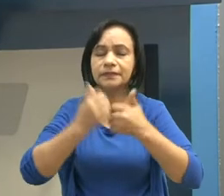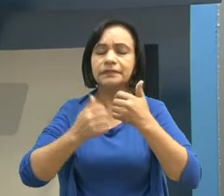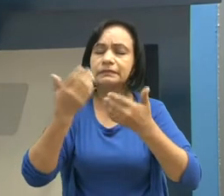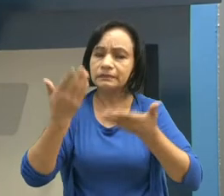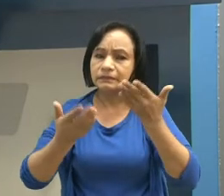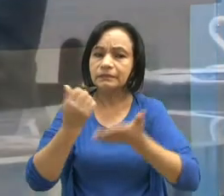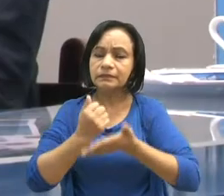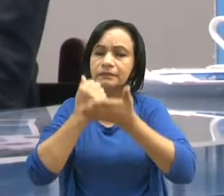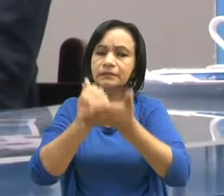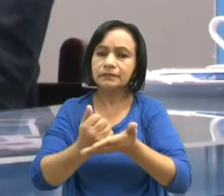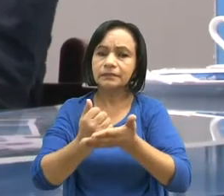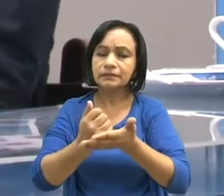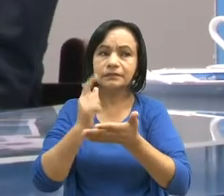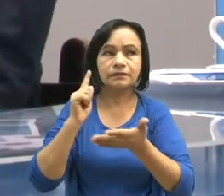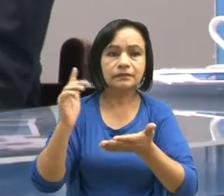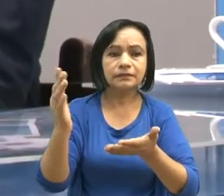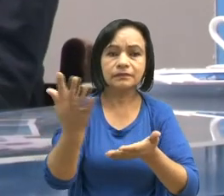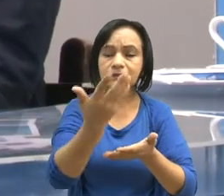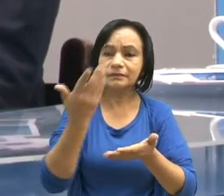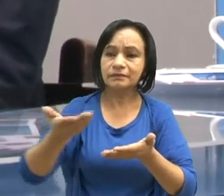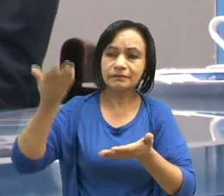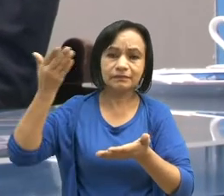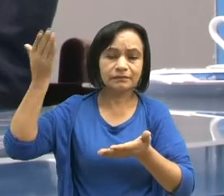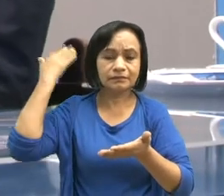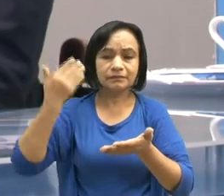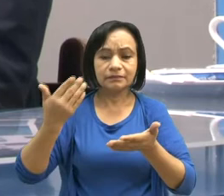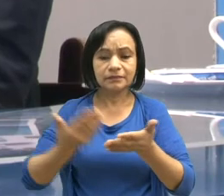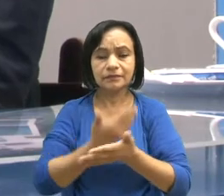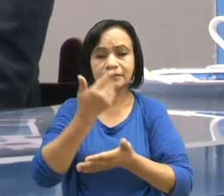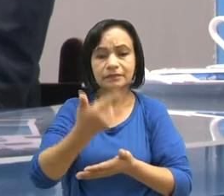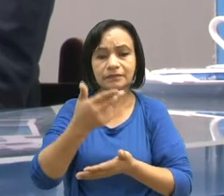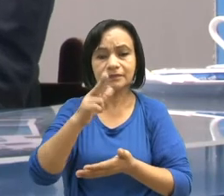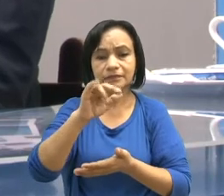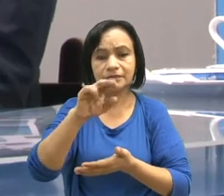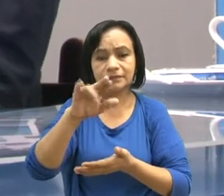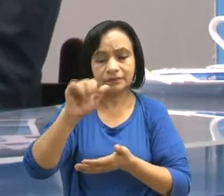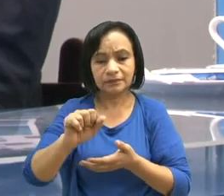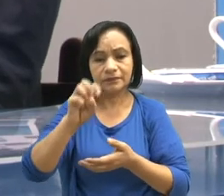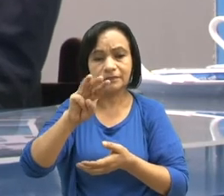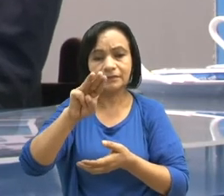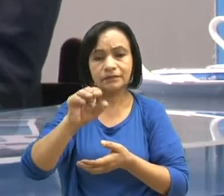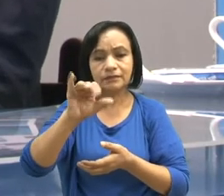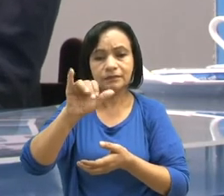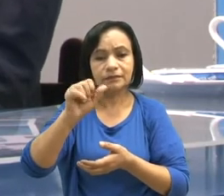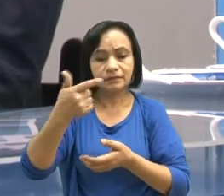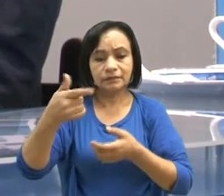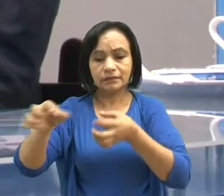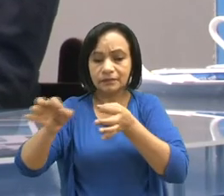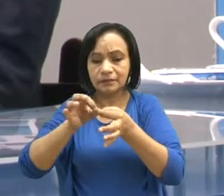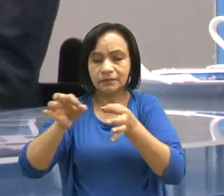resueltos de toda su historia, como por ejemplo Nueva Guinea, el mismo Moyogalpa y Altagracia, que estando en medio del